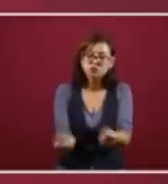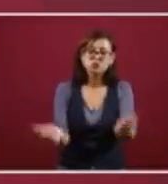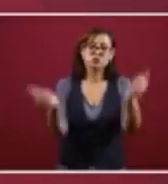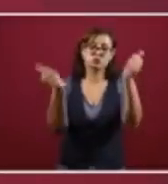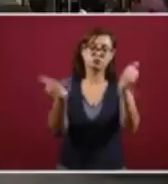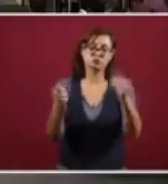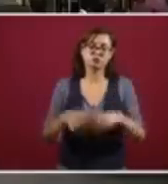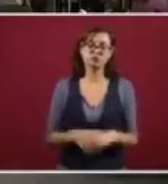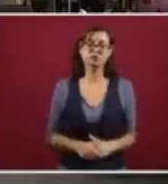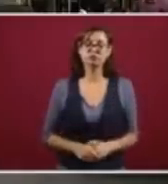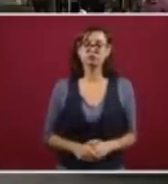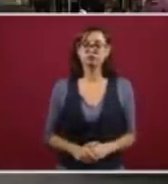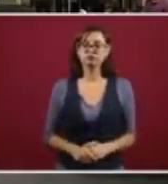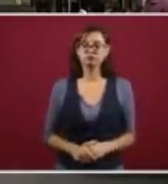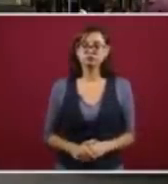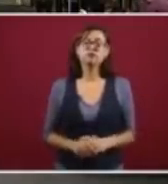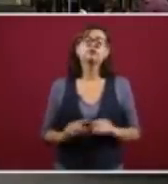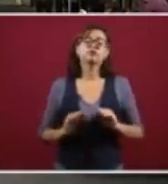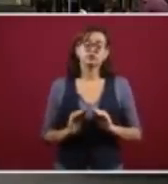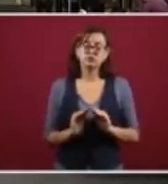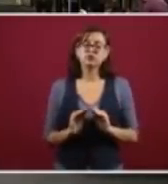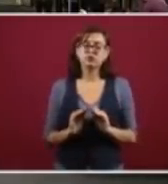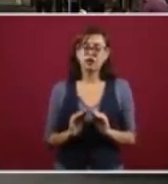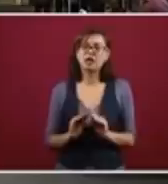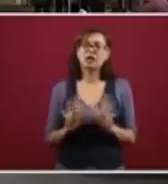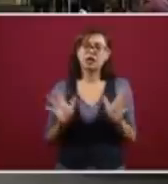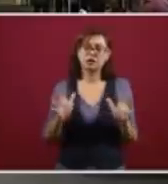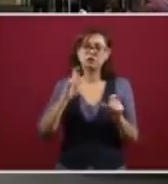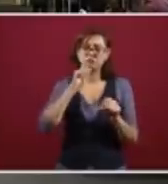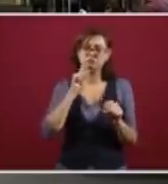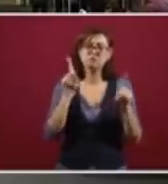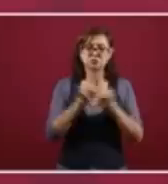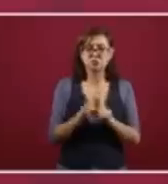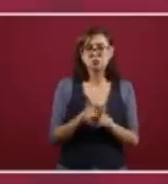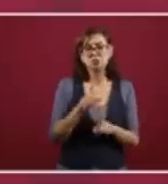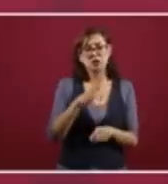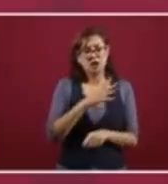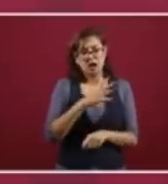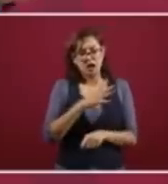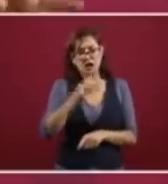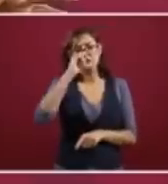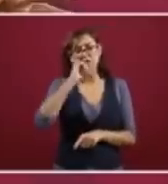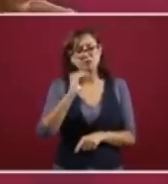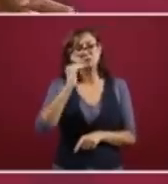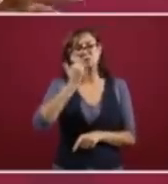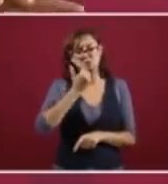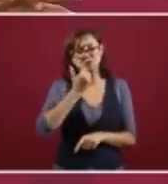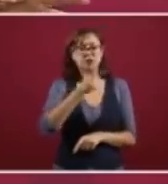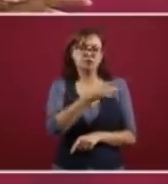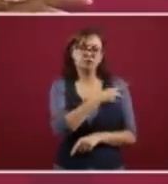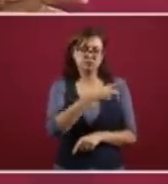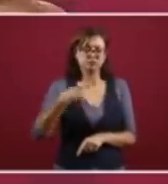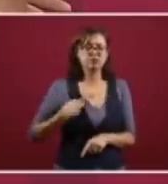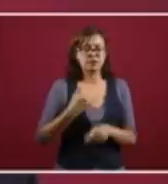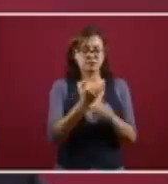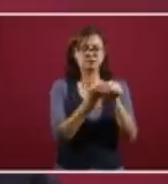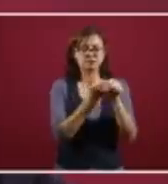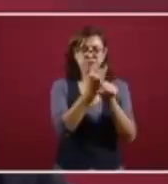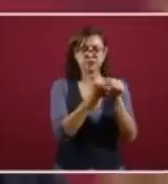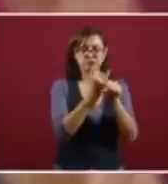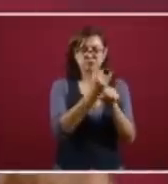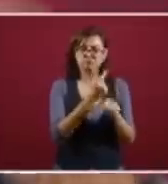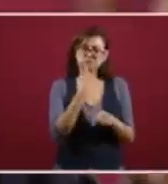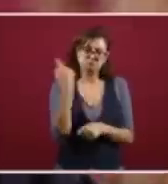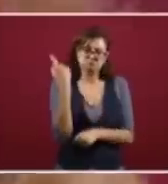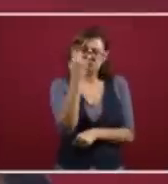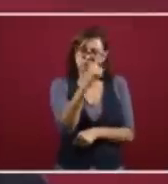reconstrucción. Por supuesto que no dejamos de lado que si hay irregularidades, que se investiguen y que se